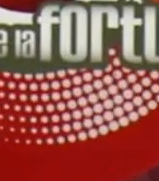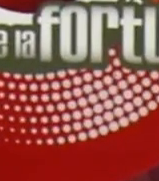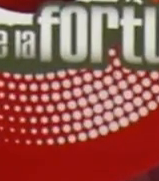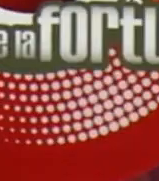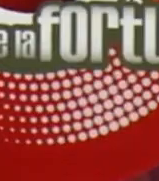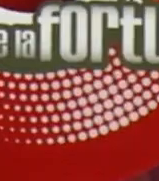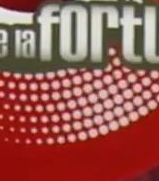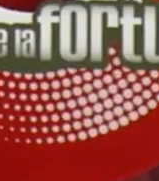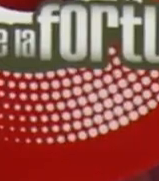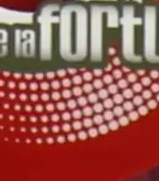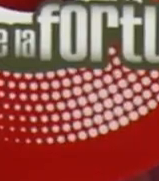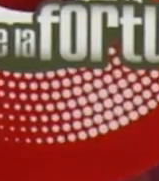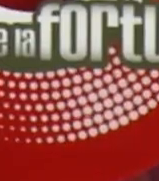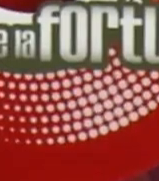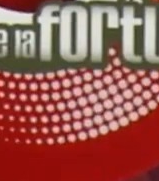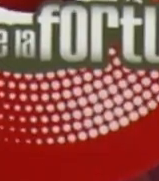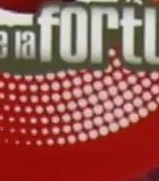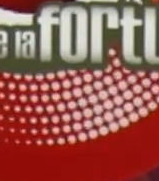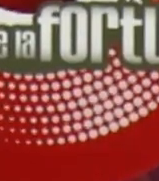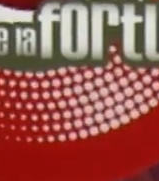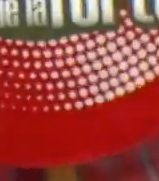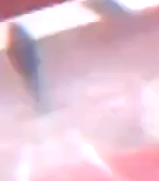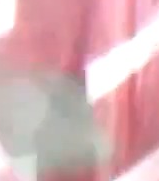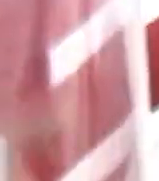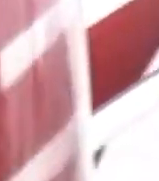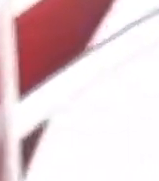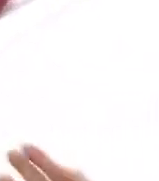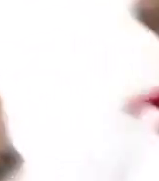Ay, sin el señor suena más bonito.